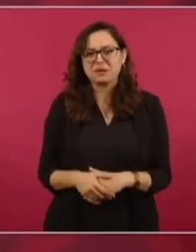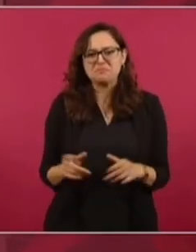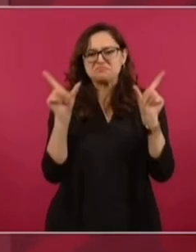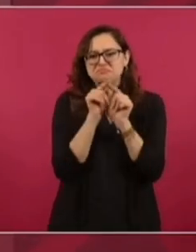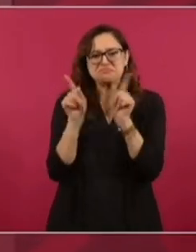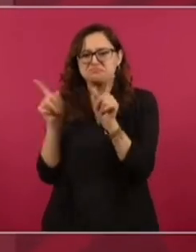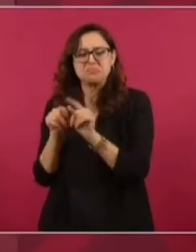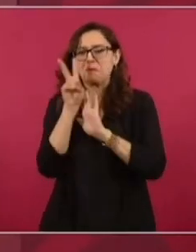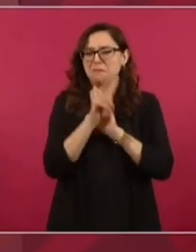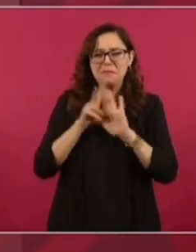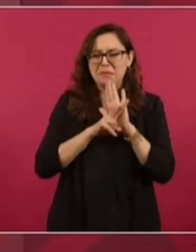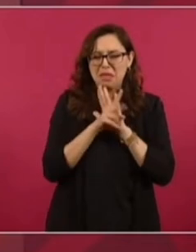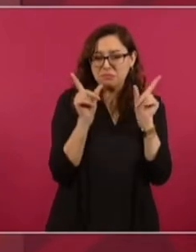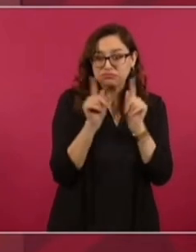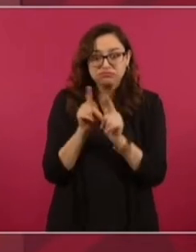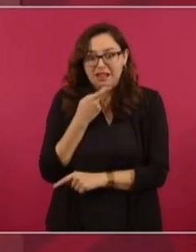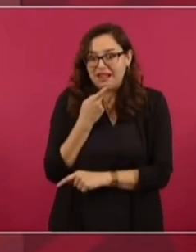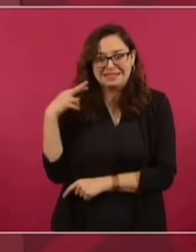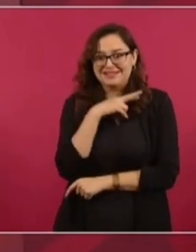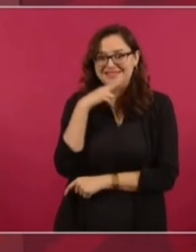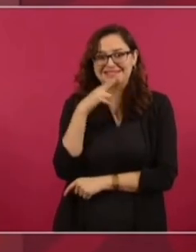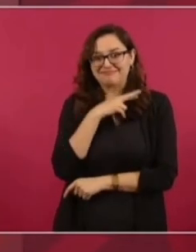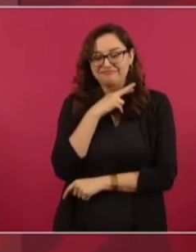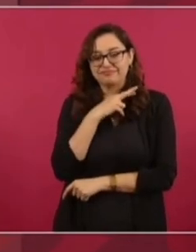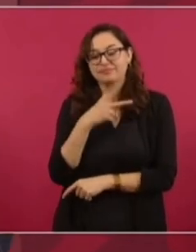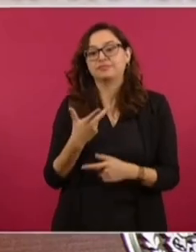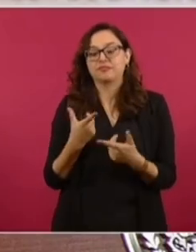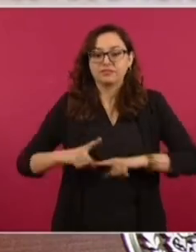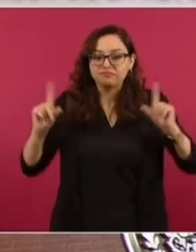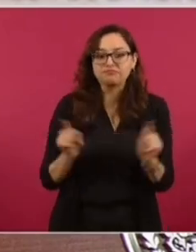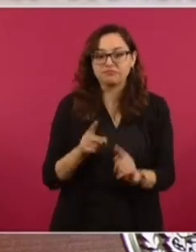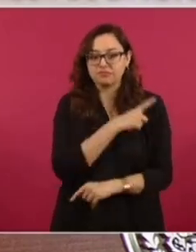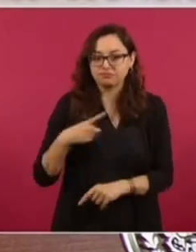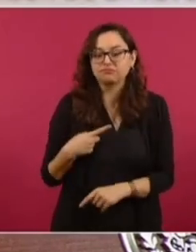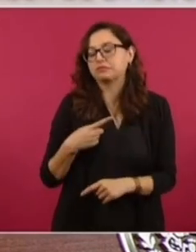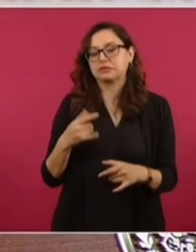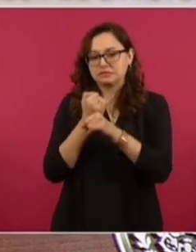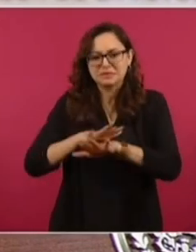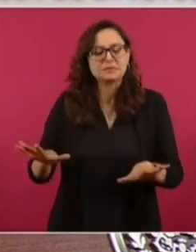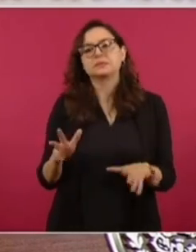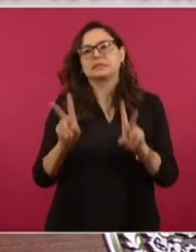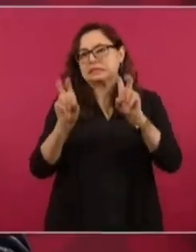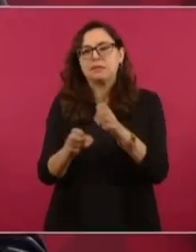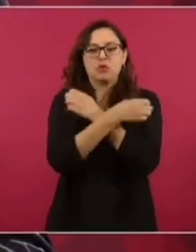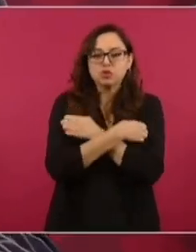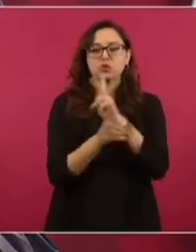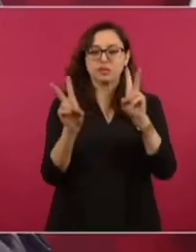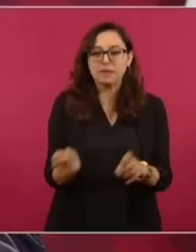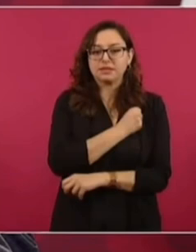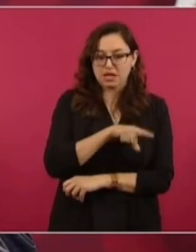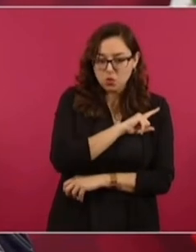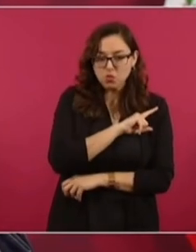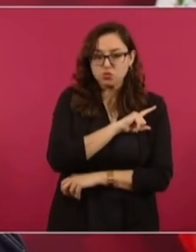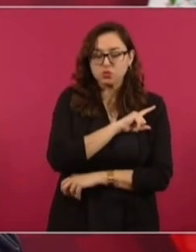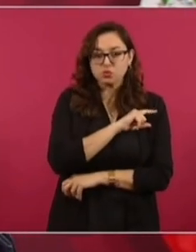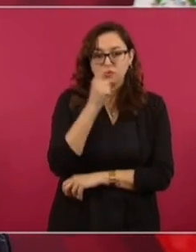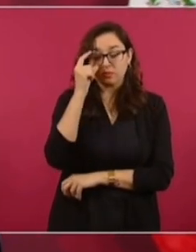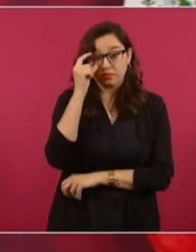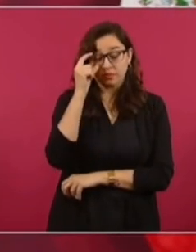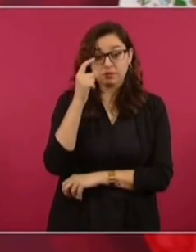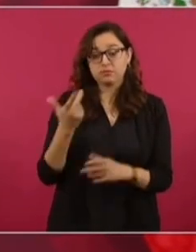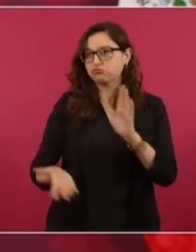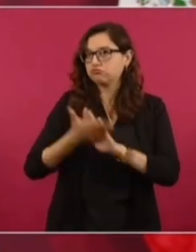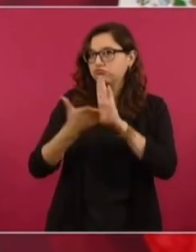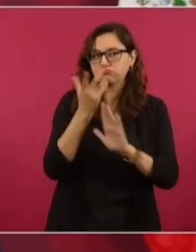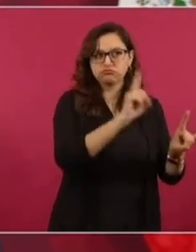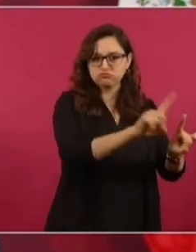segundos. Que es muy difícil resumir. Sobre educación y salud y